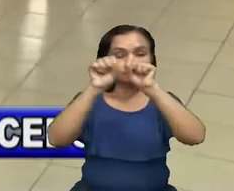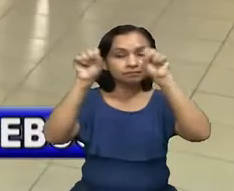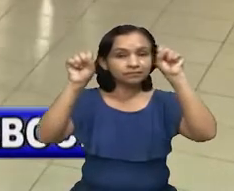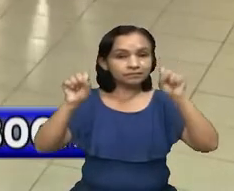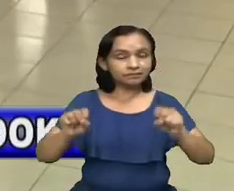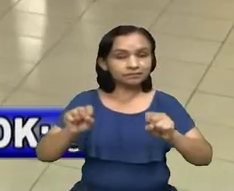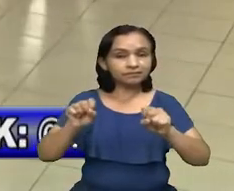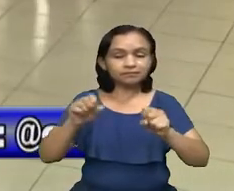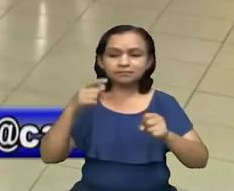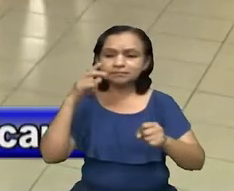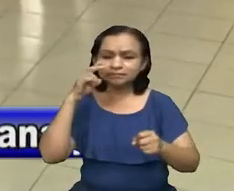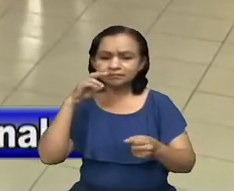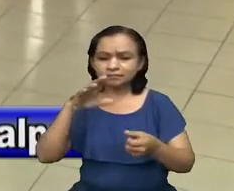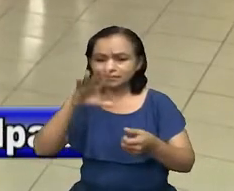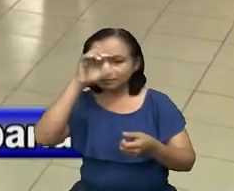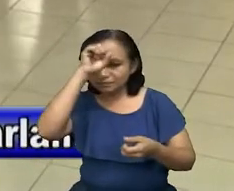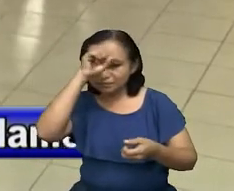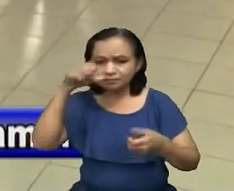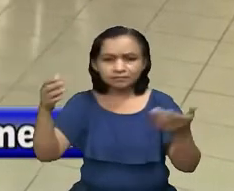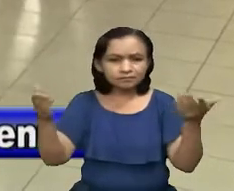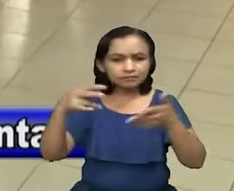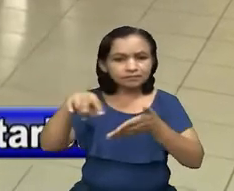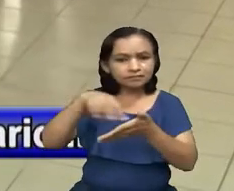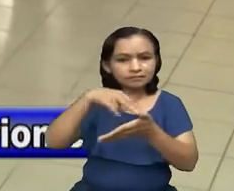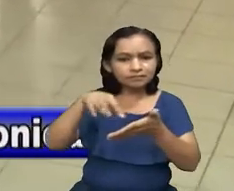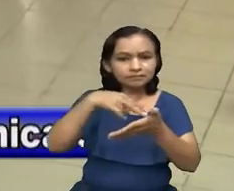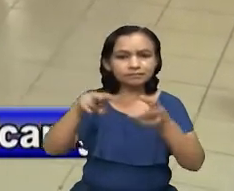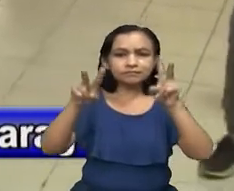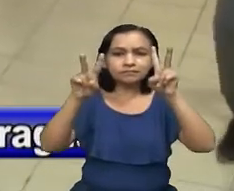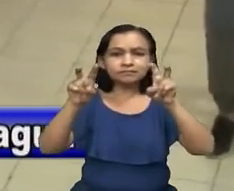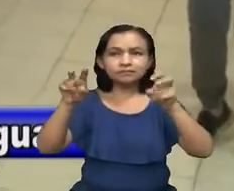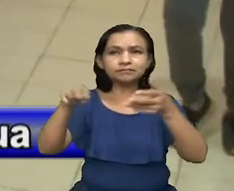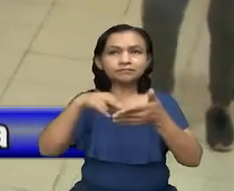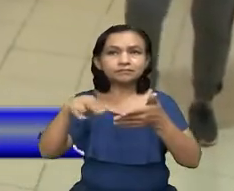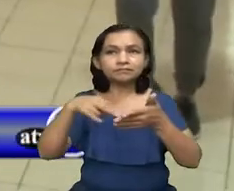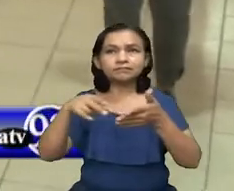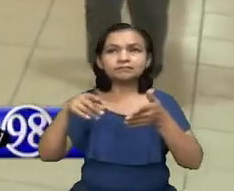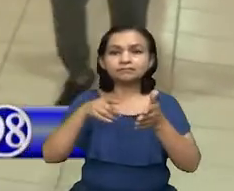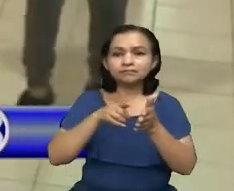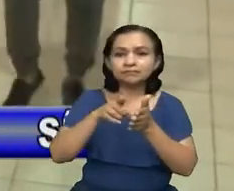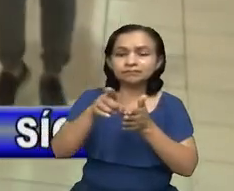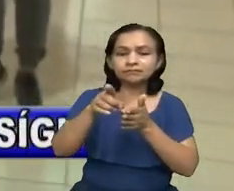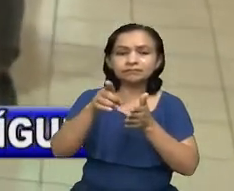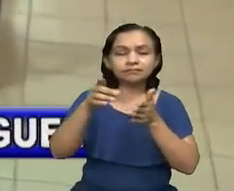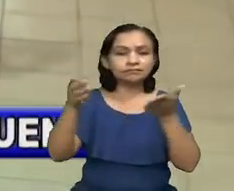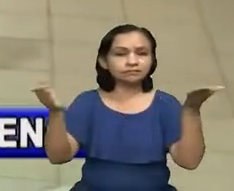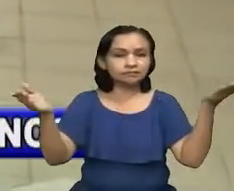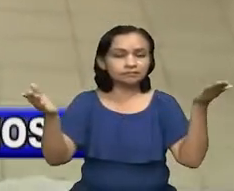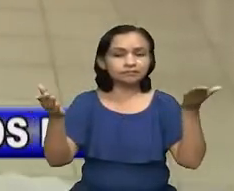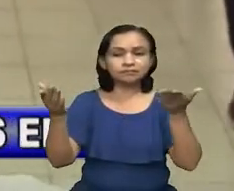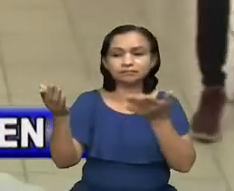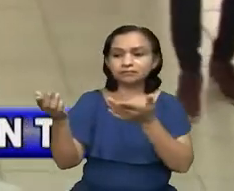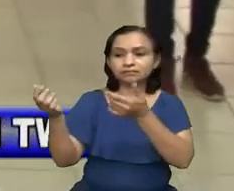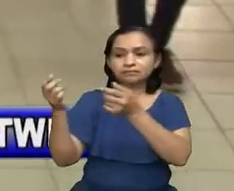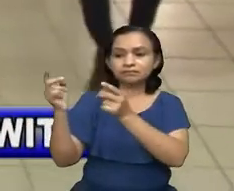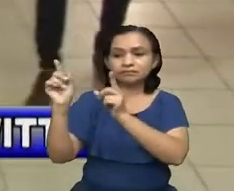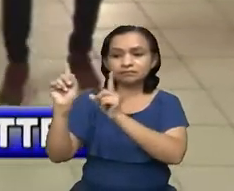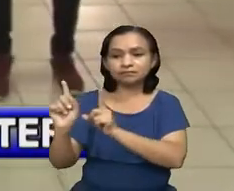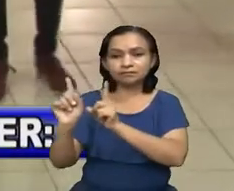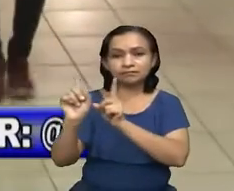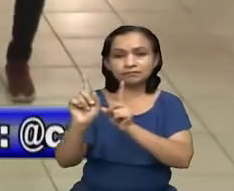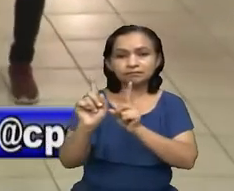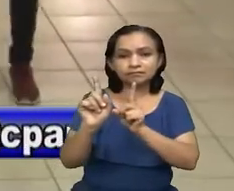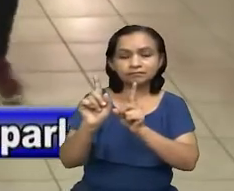de conocer los pasos de danza, conocen temas como el acento rítmico, la dirección, la proyección, el acoplamiento de pareja,